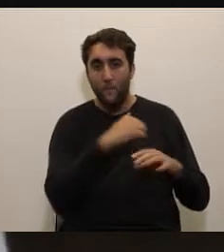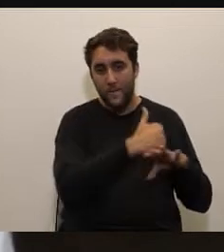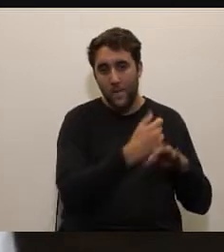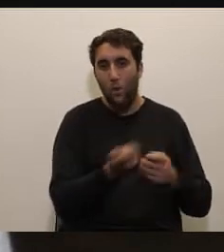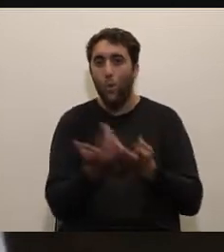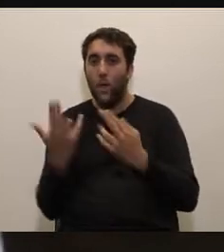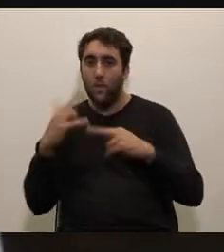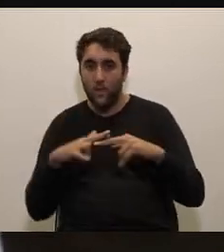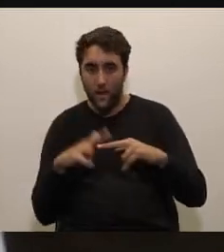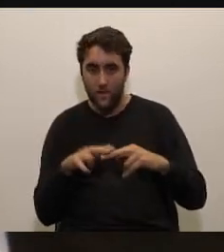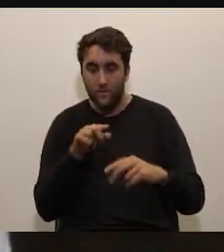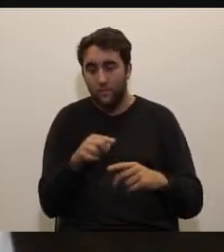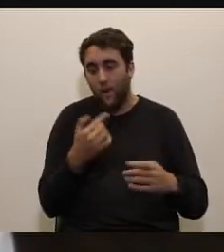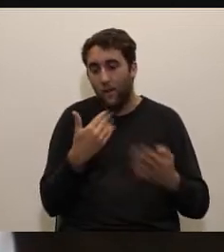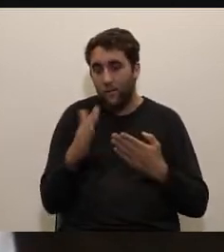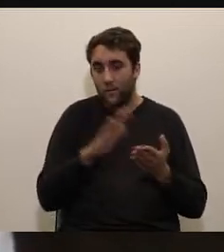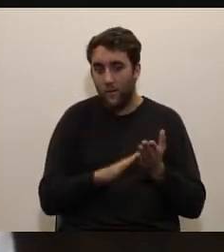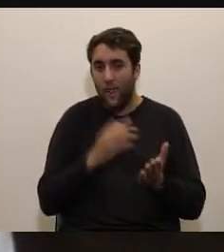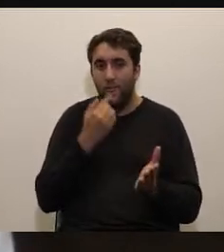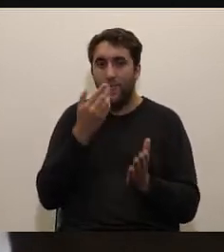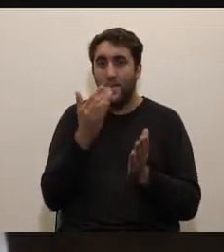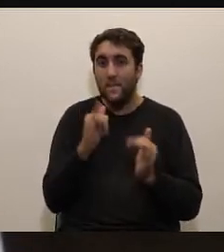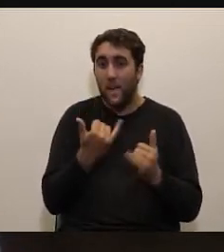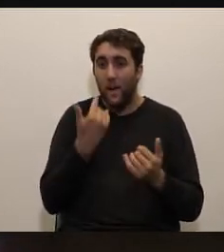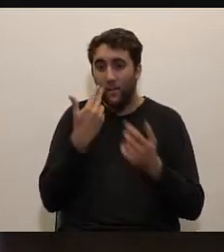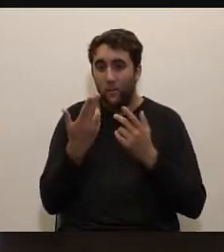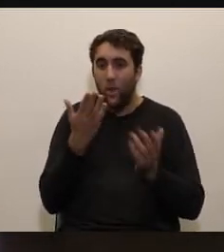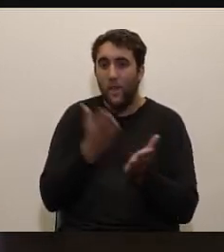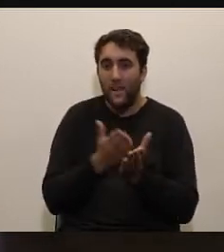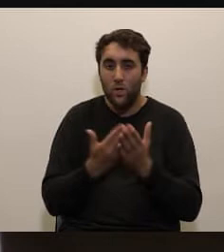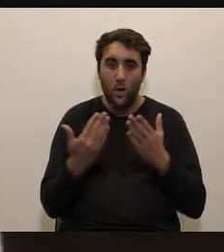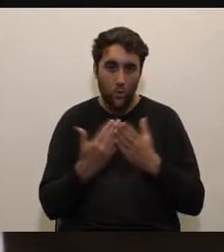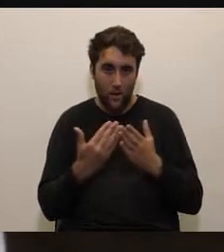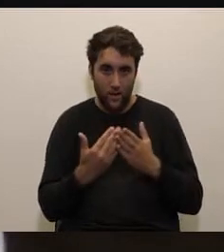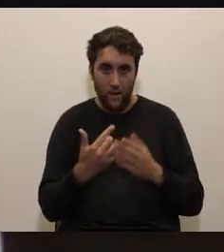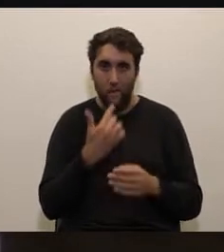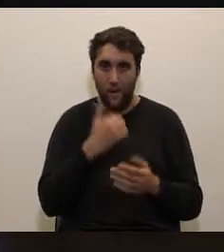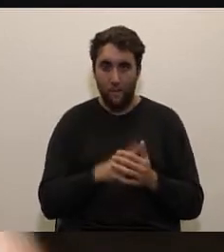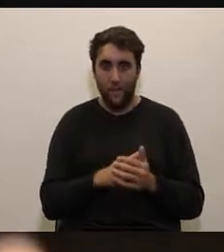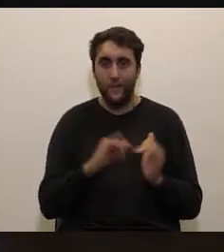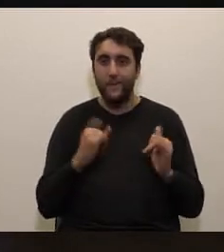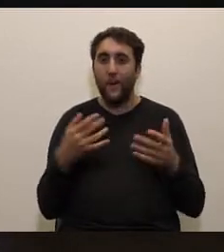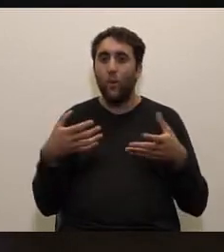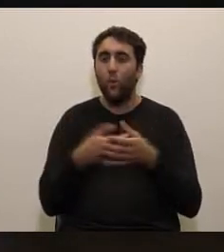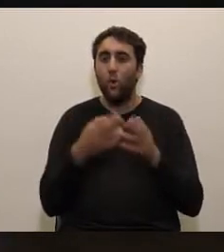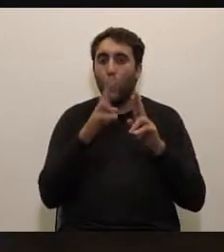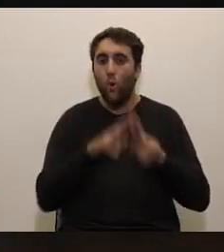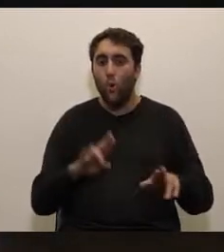Victoria. Con derechos de estudiantes, nosotros empezamos a trabajar junto con